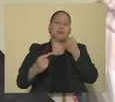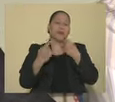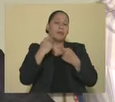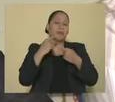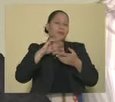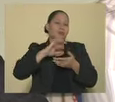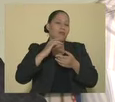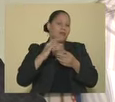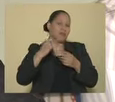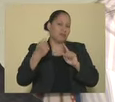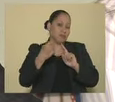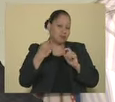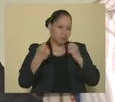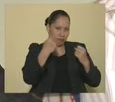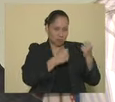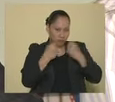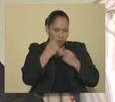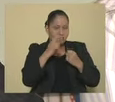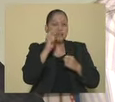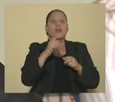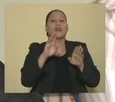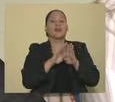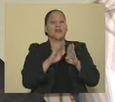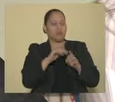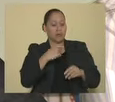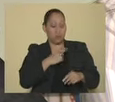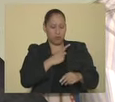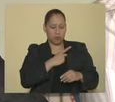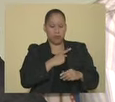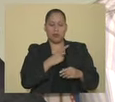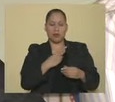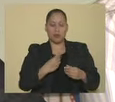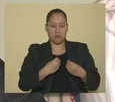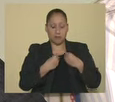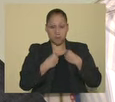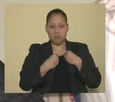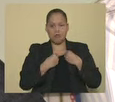violencia para que puedan contar con la autonomía necesaria para